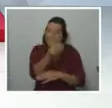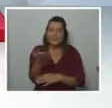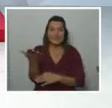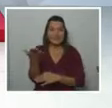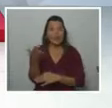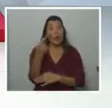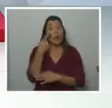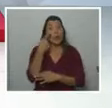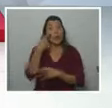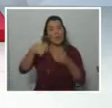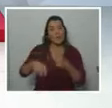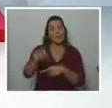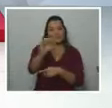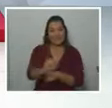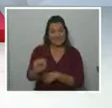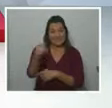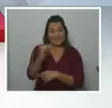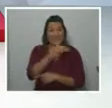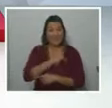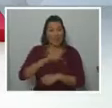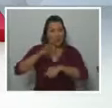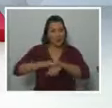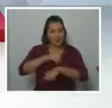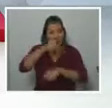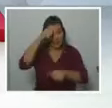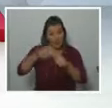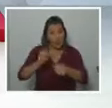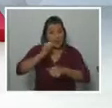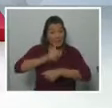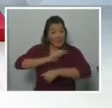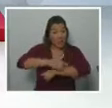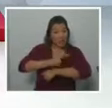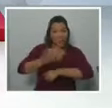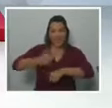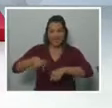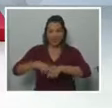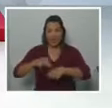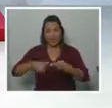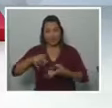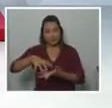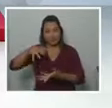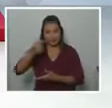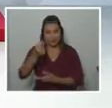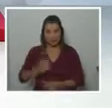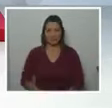bendiciones, nos vemos el próximo sábado, si Dios así lo permite. Recuerden, mañana sorteo Lotería Nacional y acumulado.